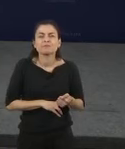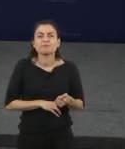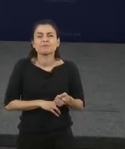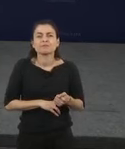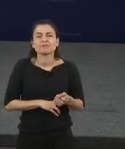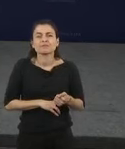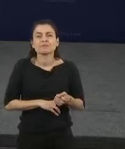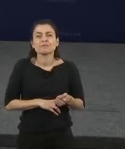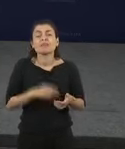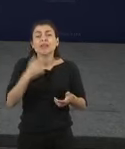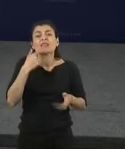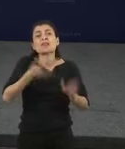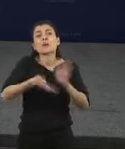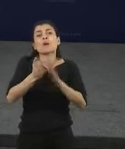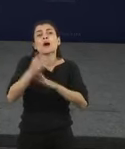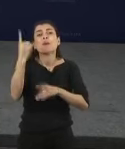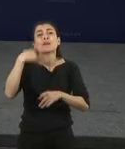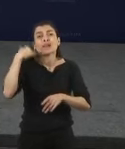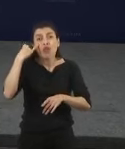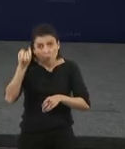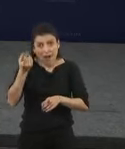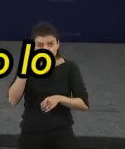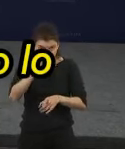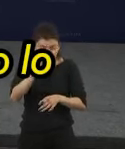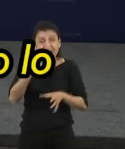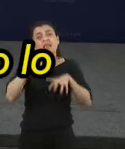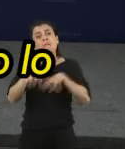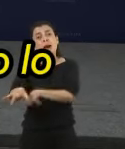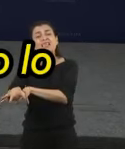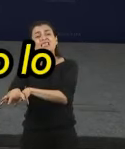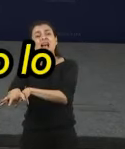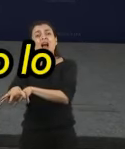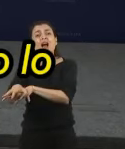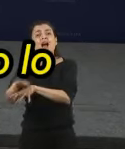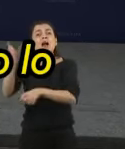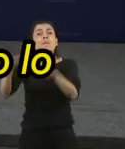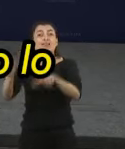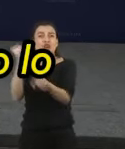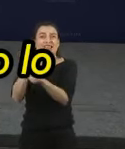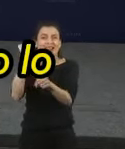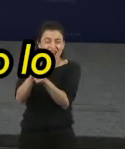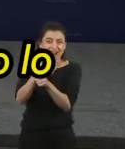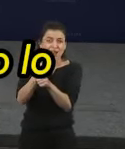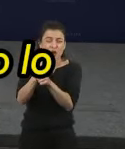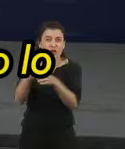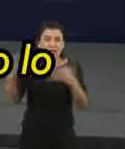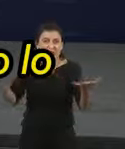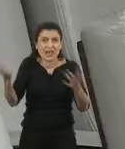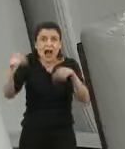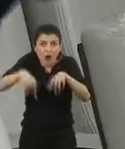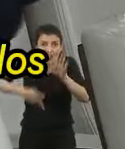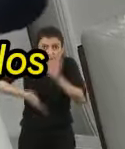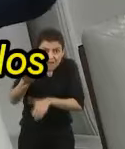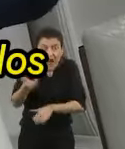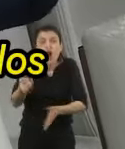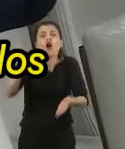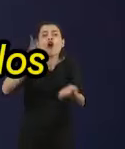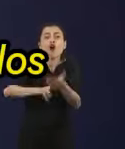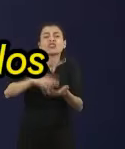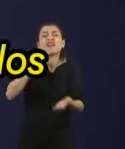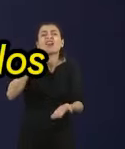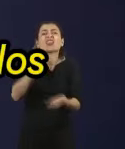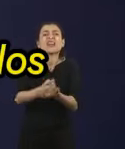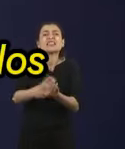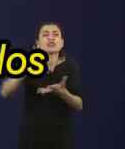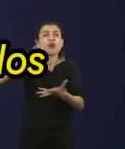ganancias el próximo Primero de Mayo justamente con una medida que no que los perjudica no s no me meto en la